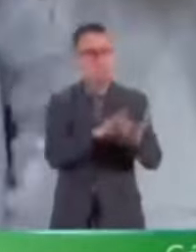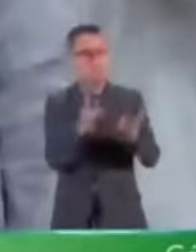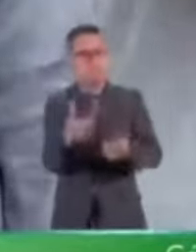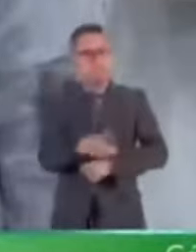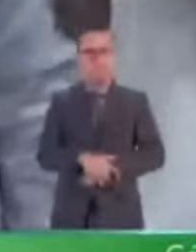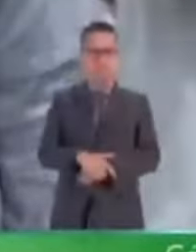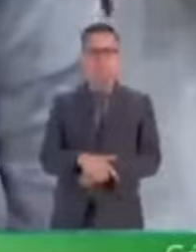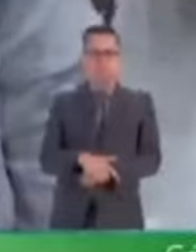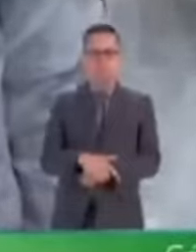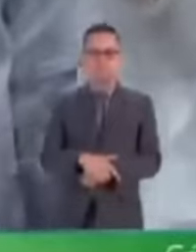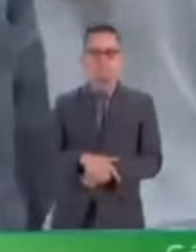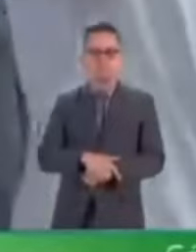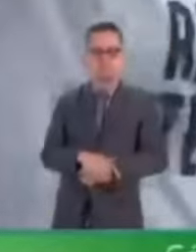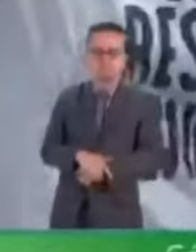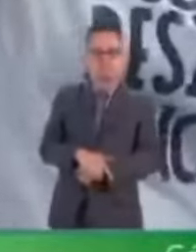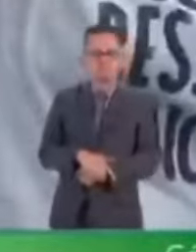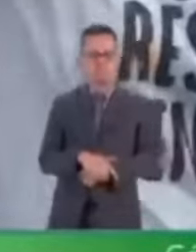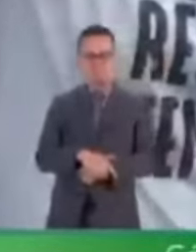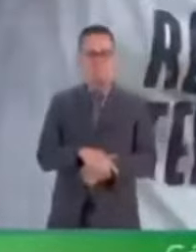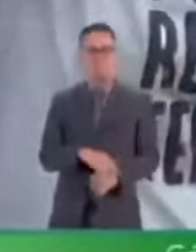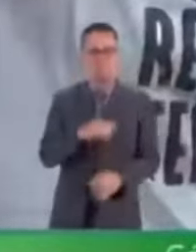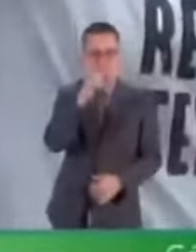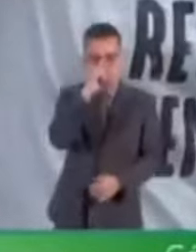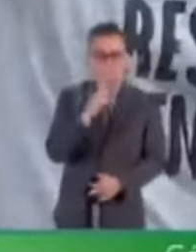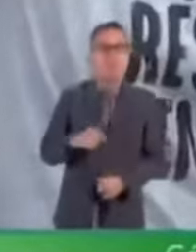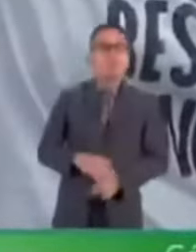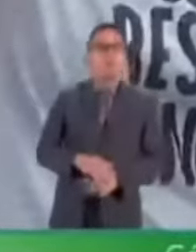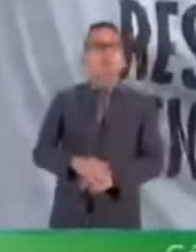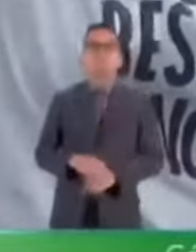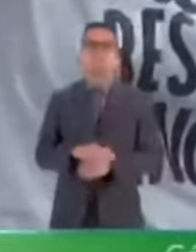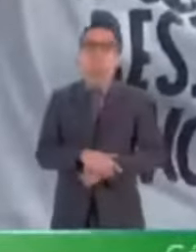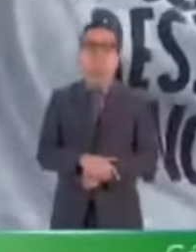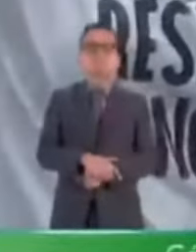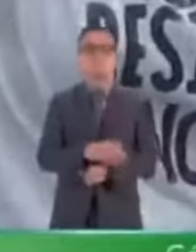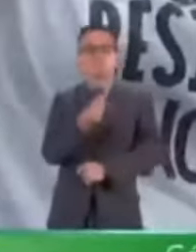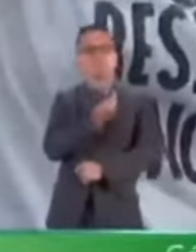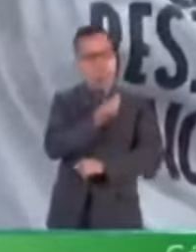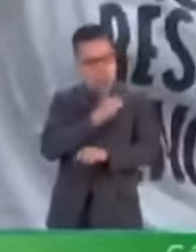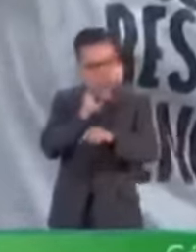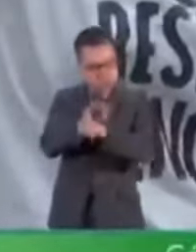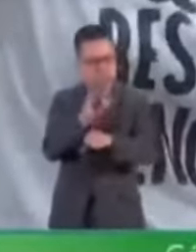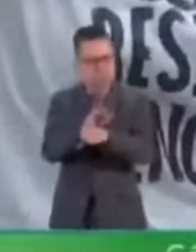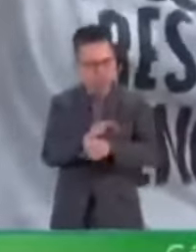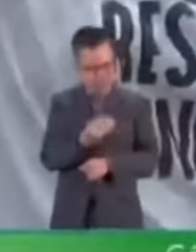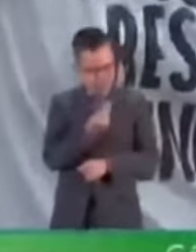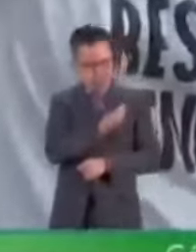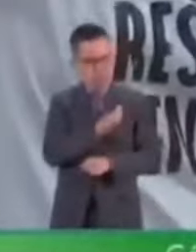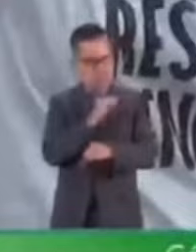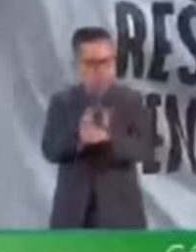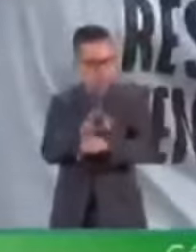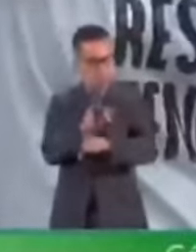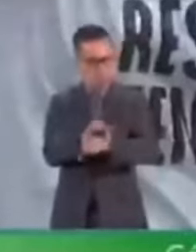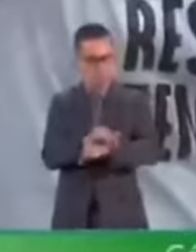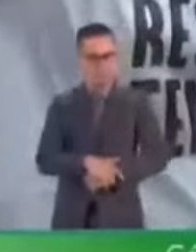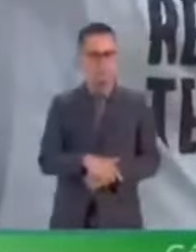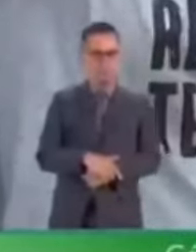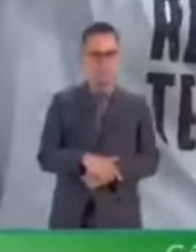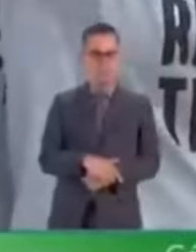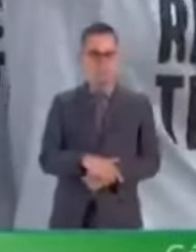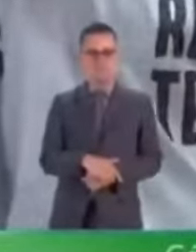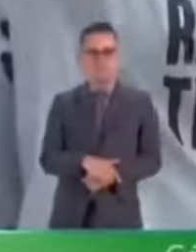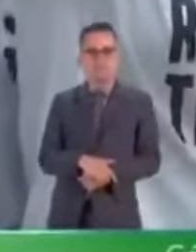Resistencia, resistencia, resistencia, resistencia, resistencia,